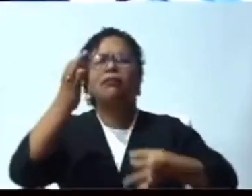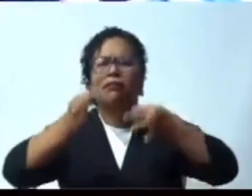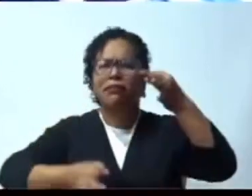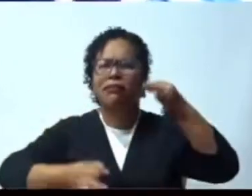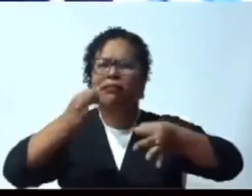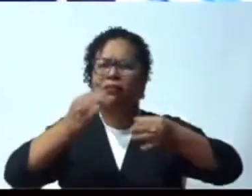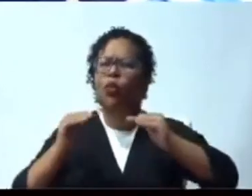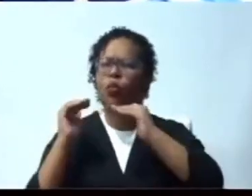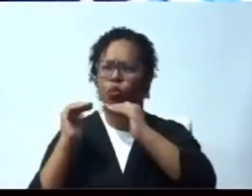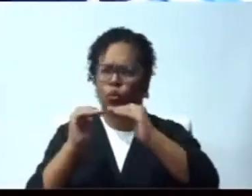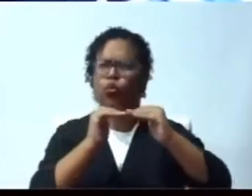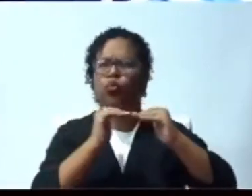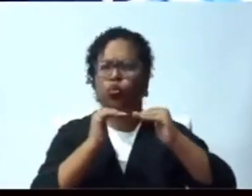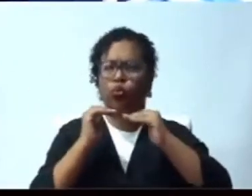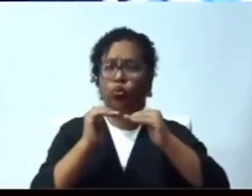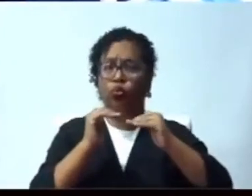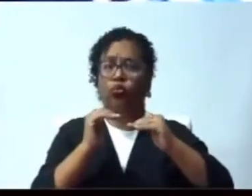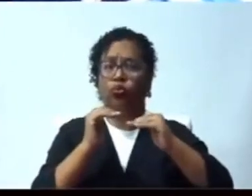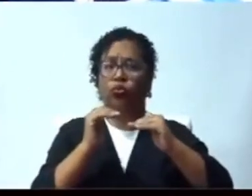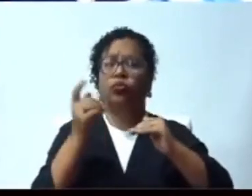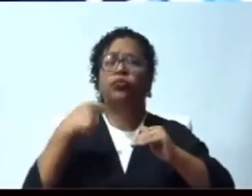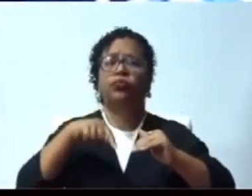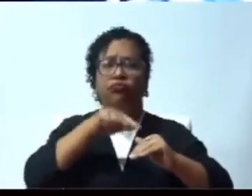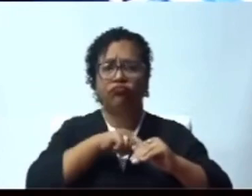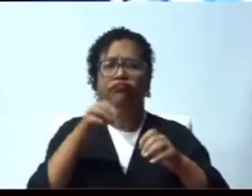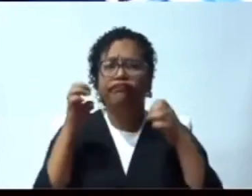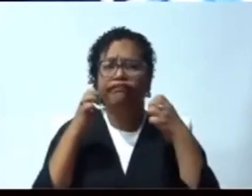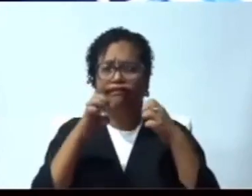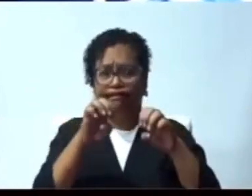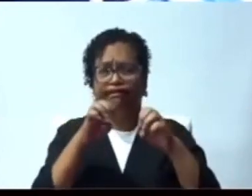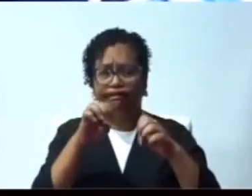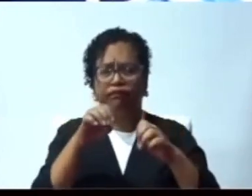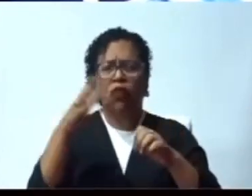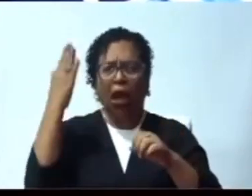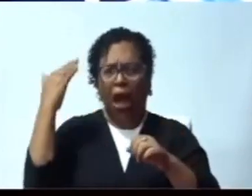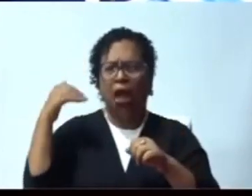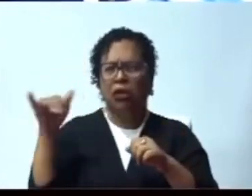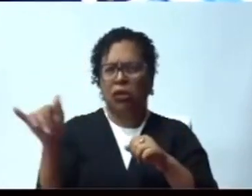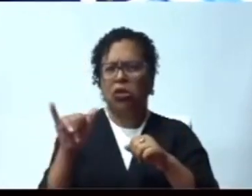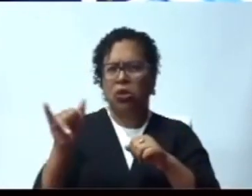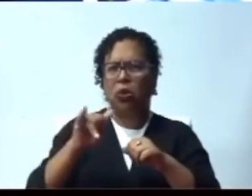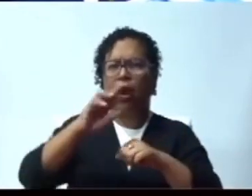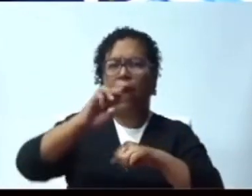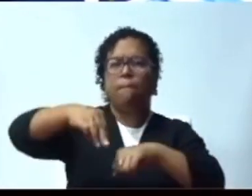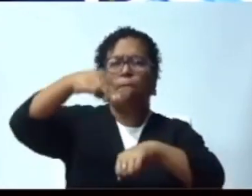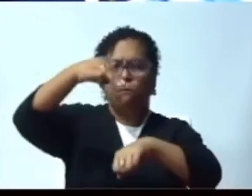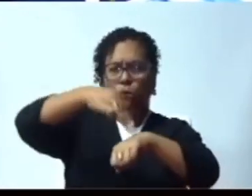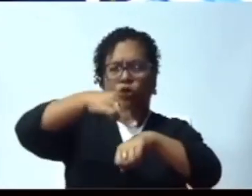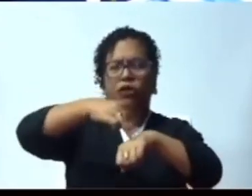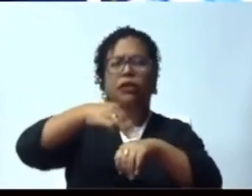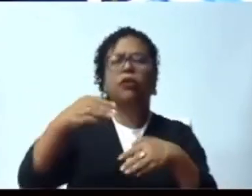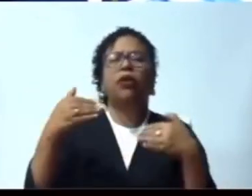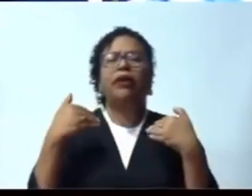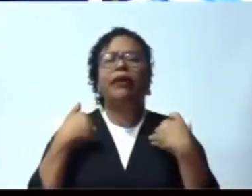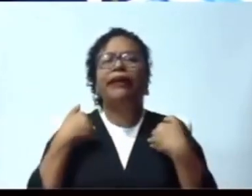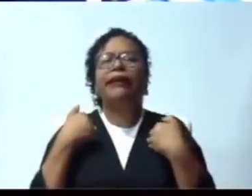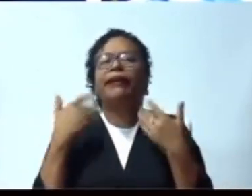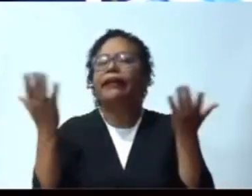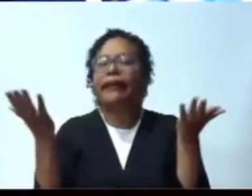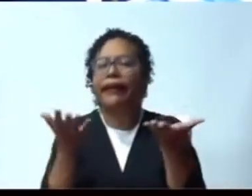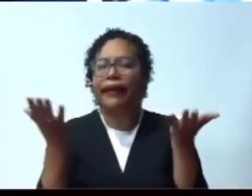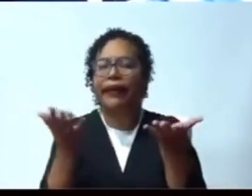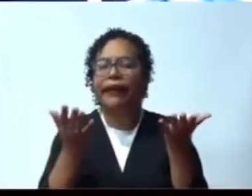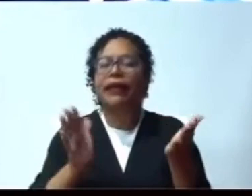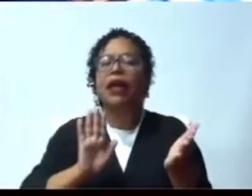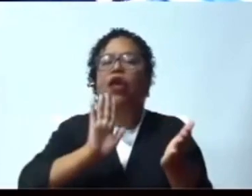cabecera o de aquellos municipios que han logrado tener tribunales y juzgados de paz, en la medida en que lo vamos elevando